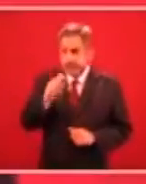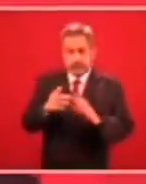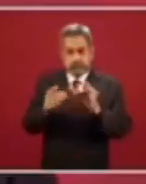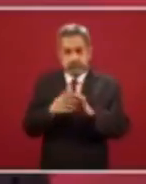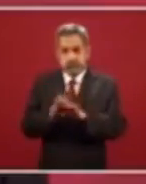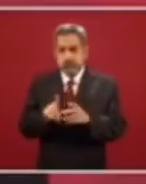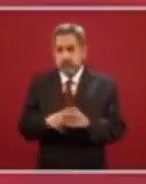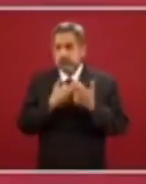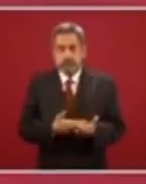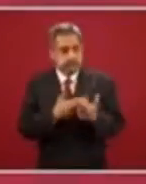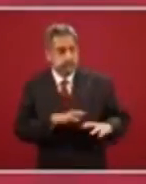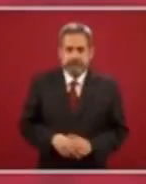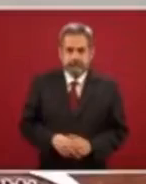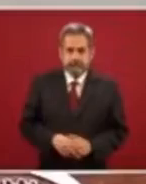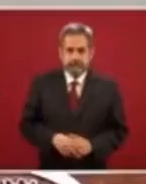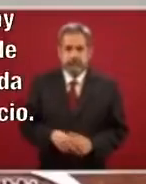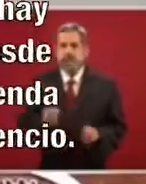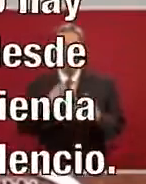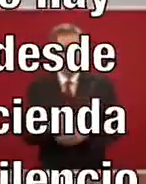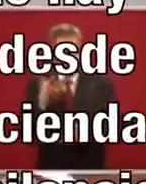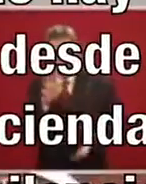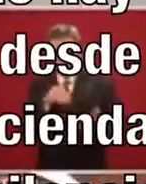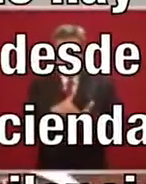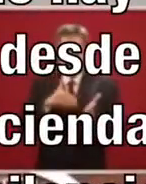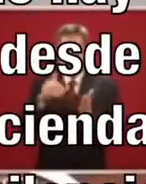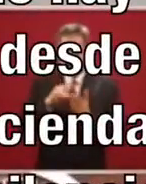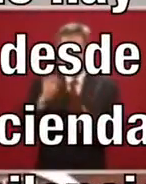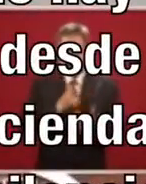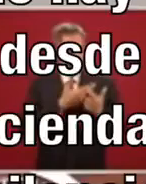Creció el monto de las reservas en 10 mil millones de dólares.